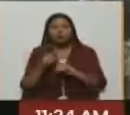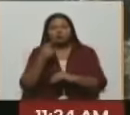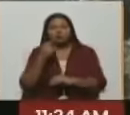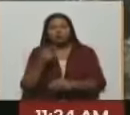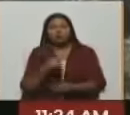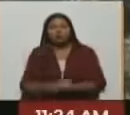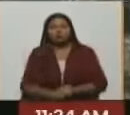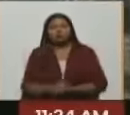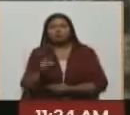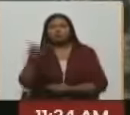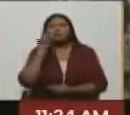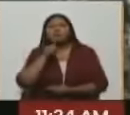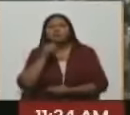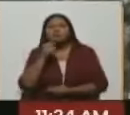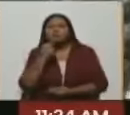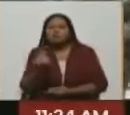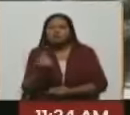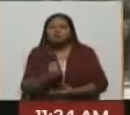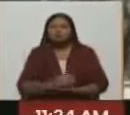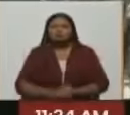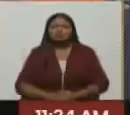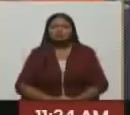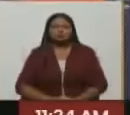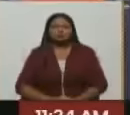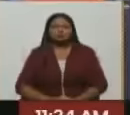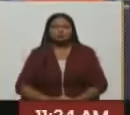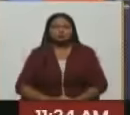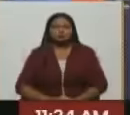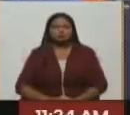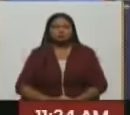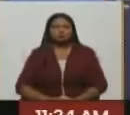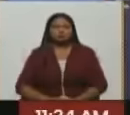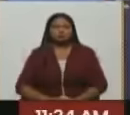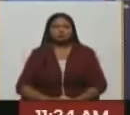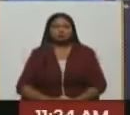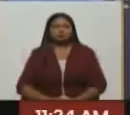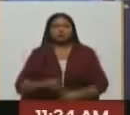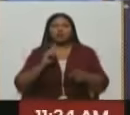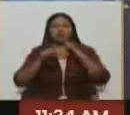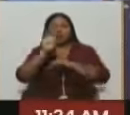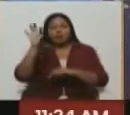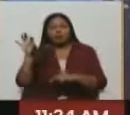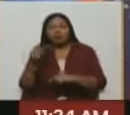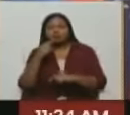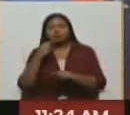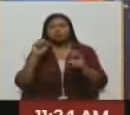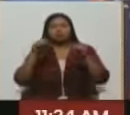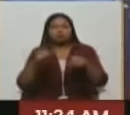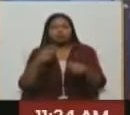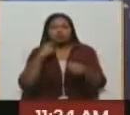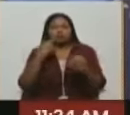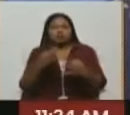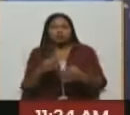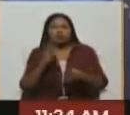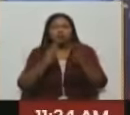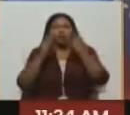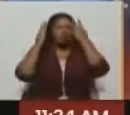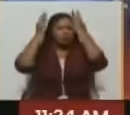díganle, eso es mentira lo que usted está diciendo. Hay unos países que sí, hay unos embajadores